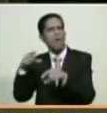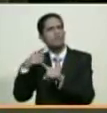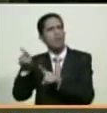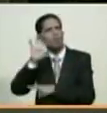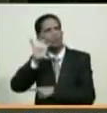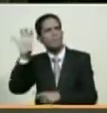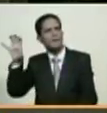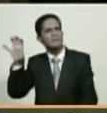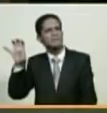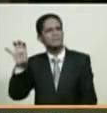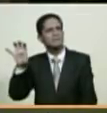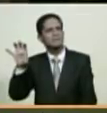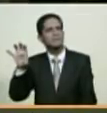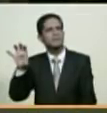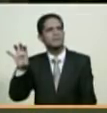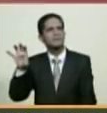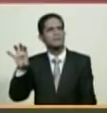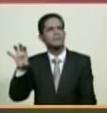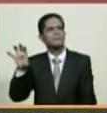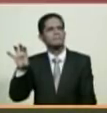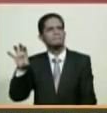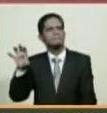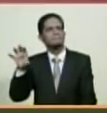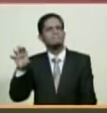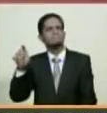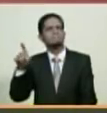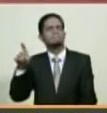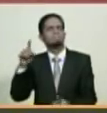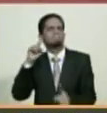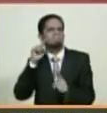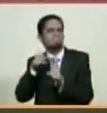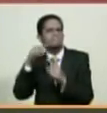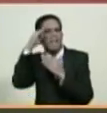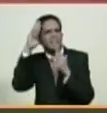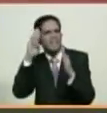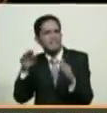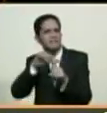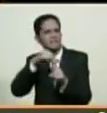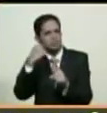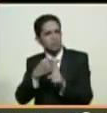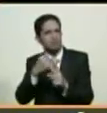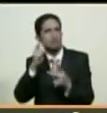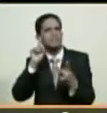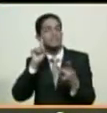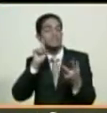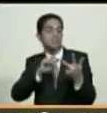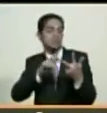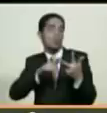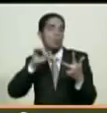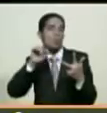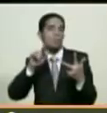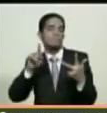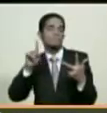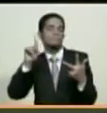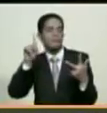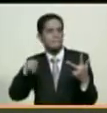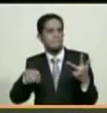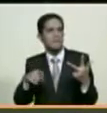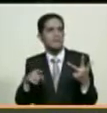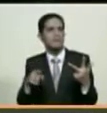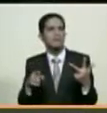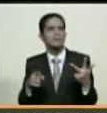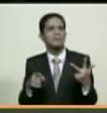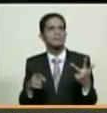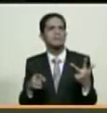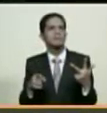quizás desde el gobierno nacional atender esta situación. Y también, como última pregunta, saber en cuanto